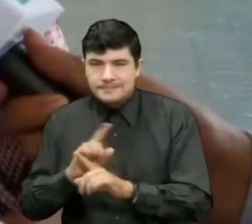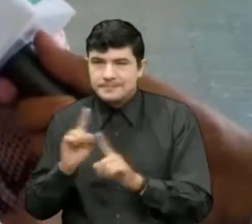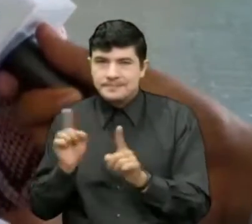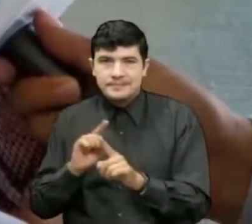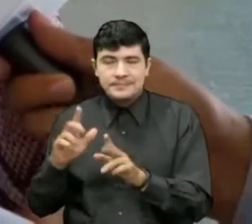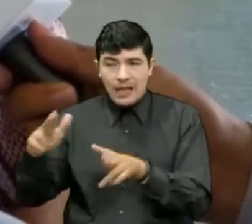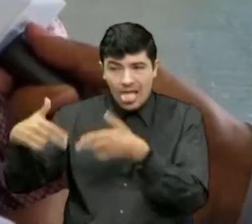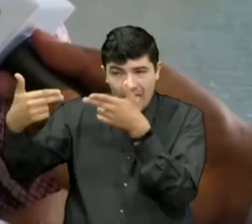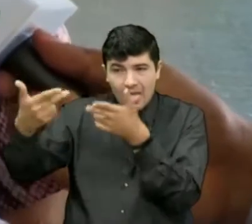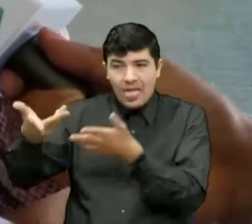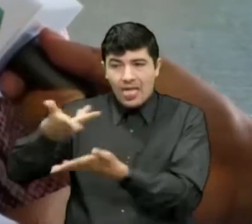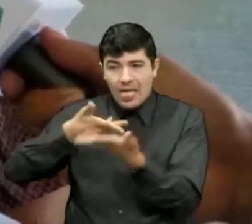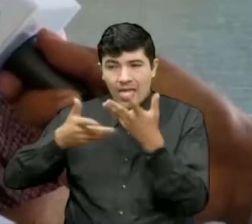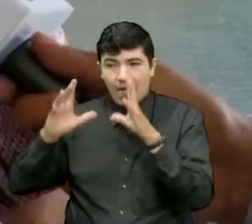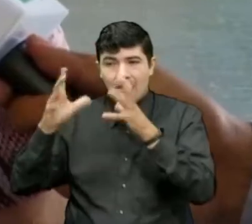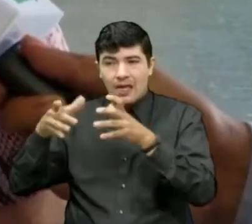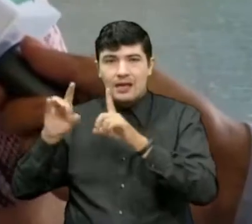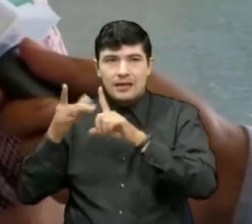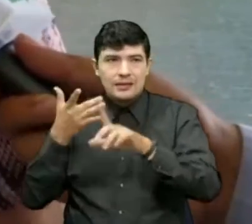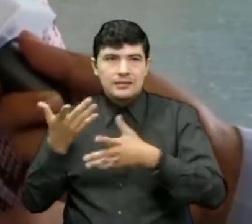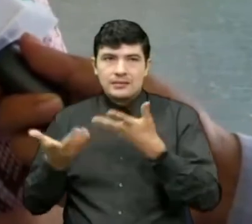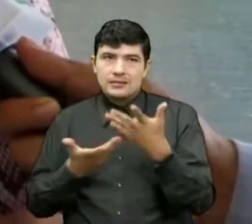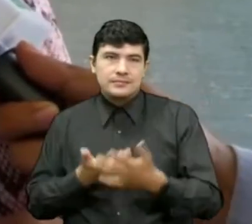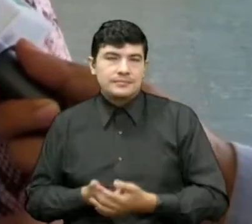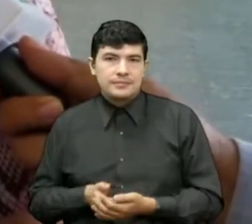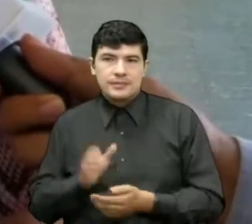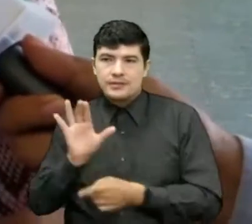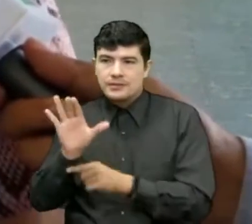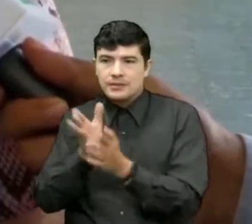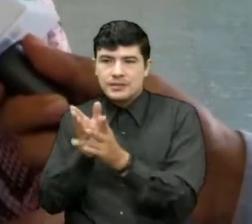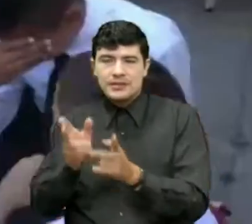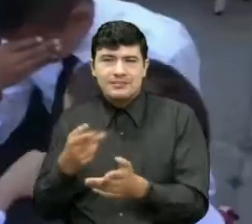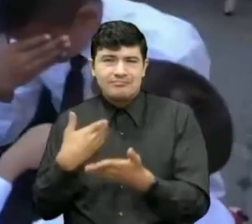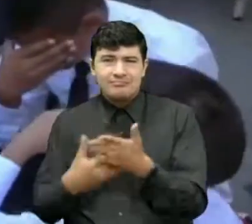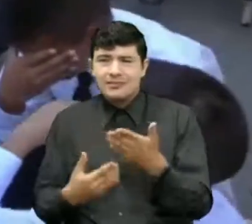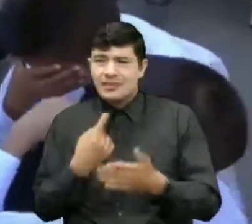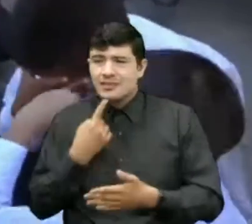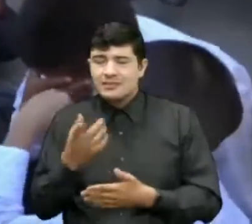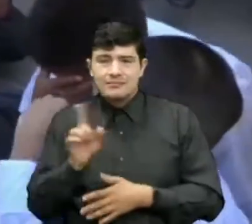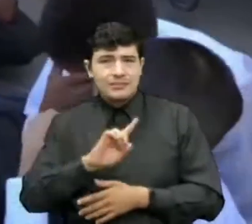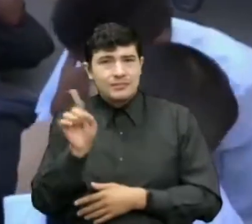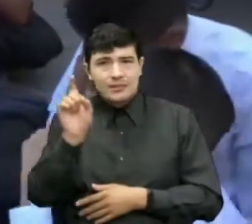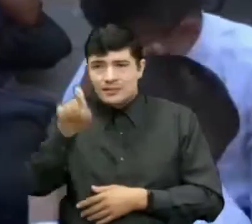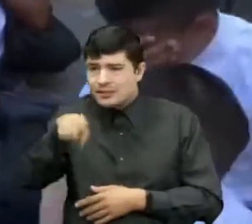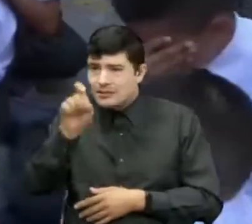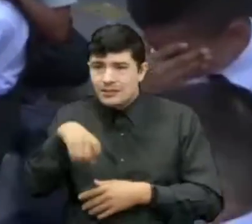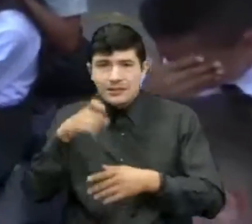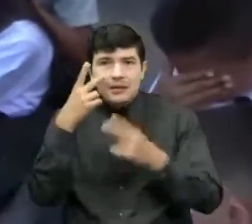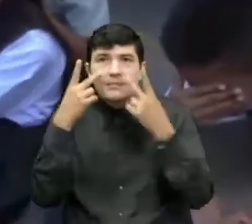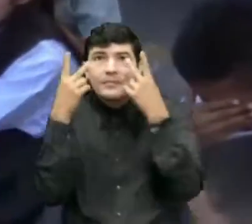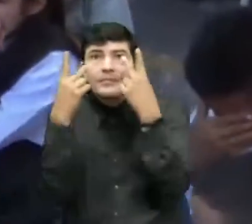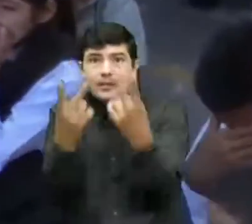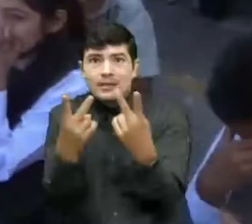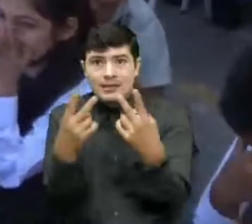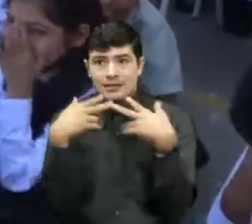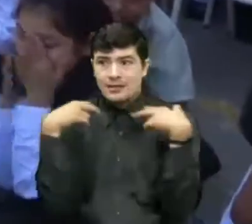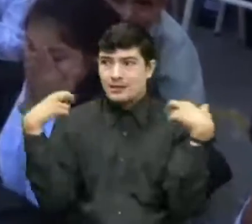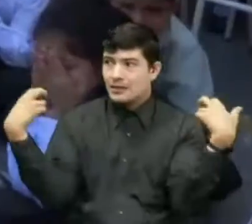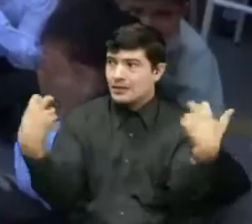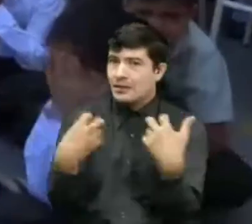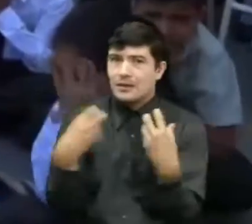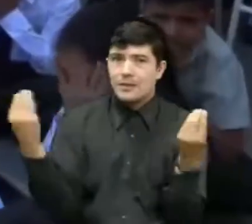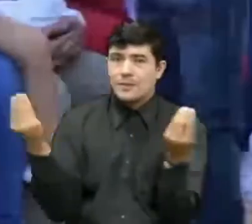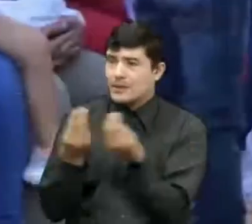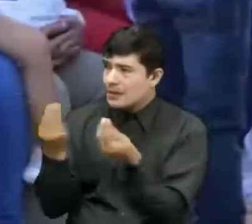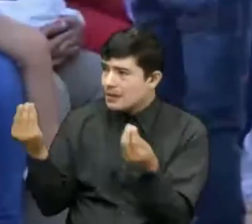estar en las clases virtuales ellos argumentan que necesitan a su profesor que necesitan a